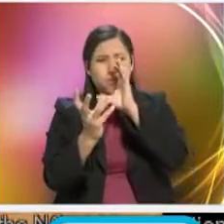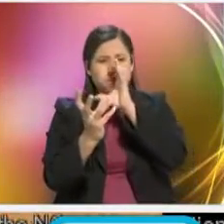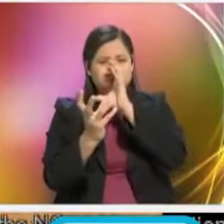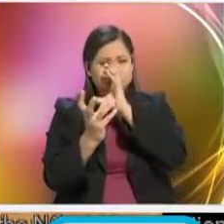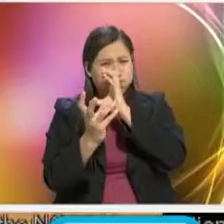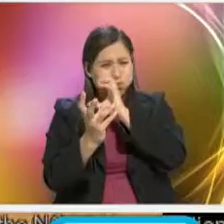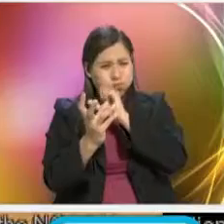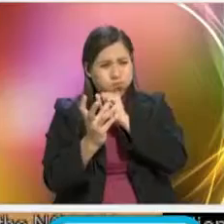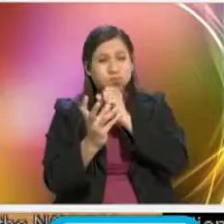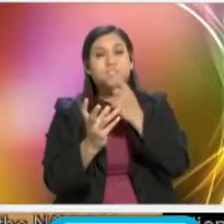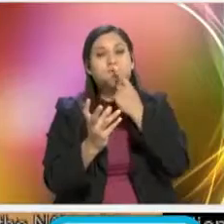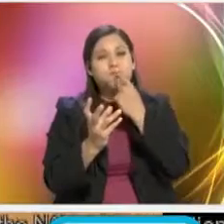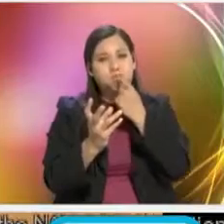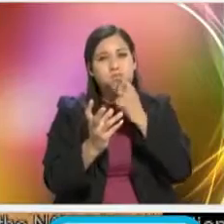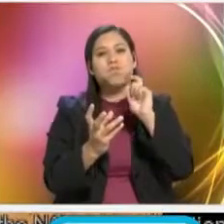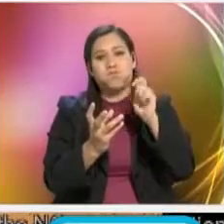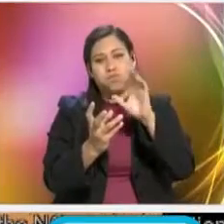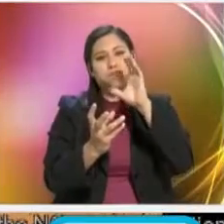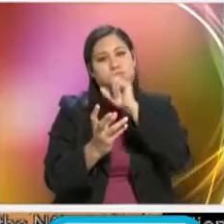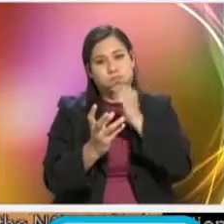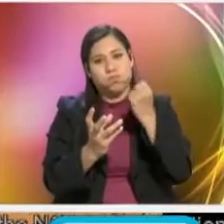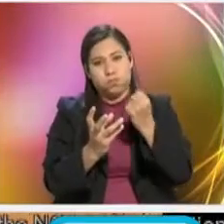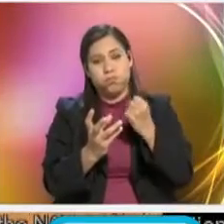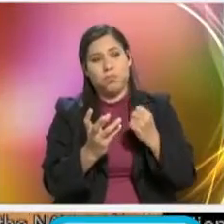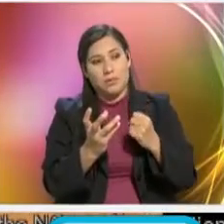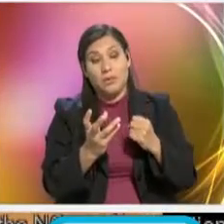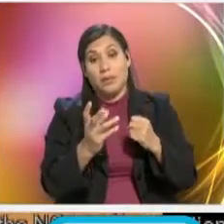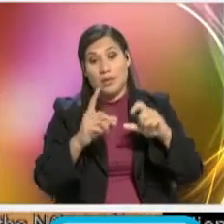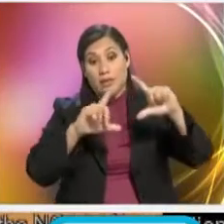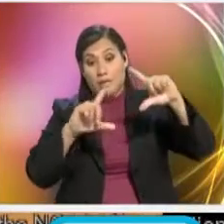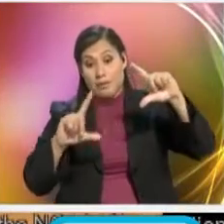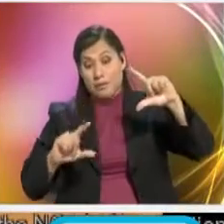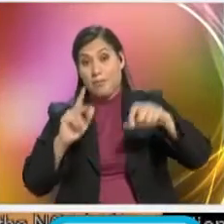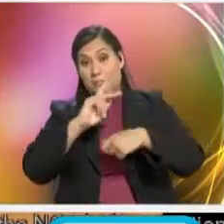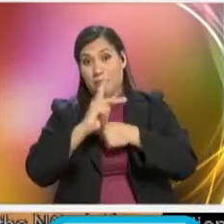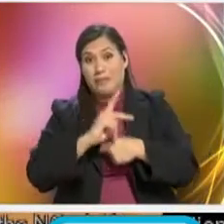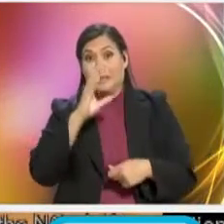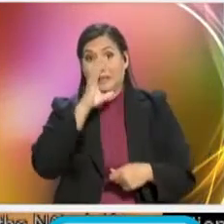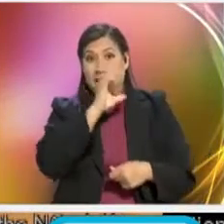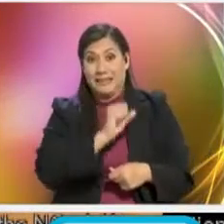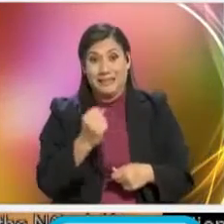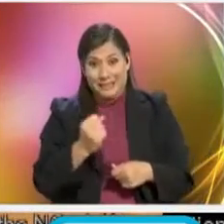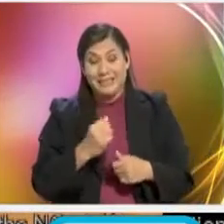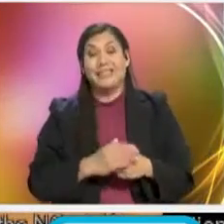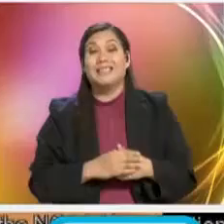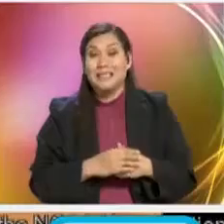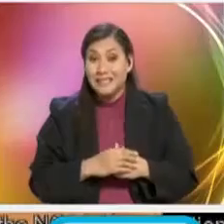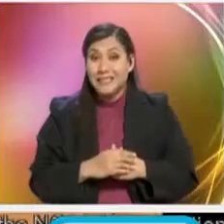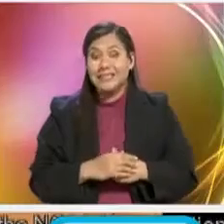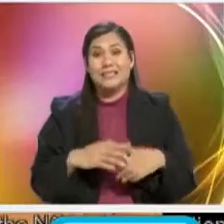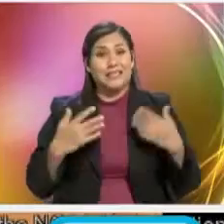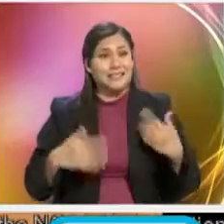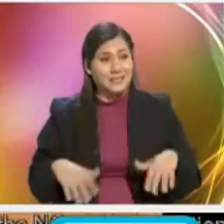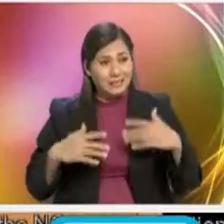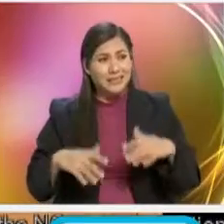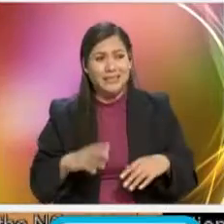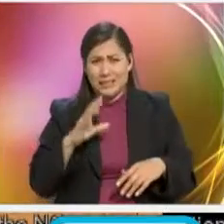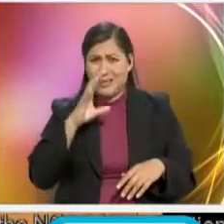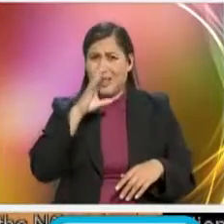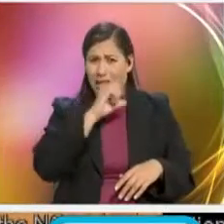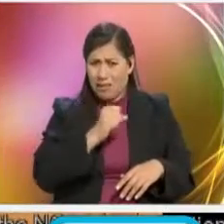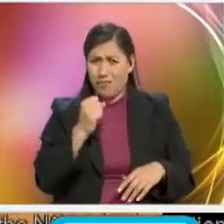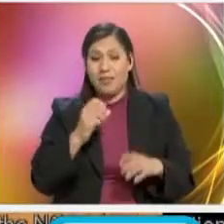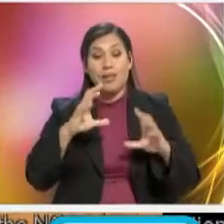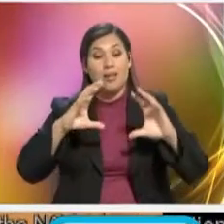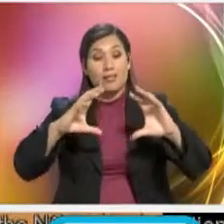lo más rojito, pues lo más caluroso. Fíjate, somos un país caliente, ¿no? Claro, tenemos un clima Definitivamente, espectacular. totalmente. El Muy mundo ya está